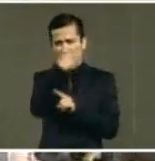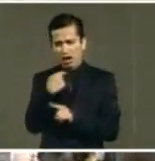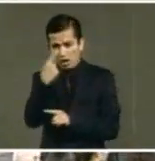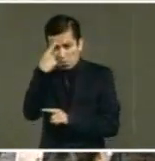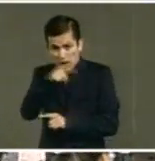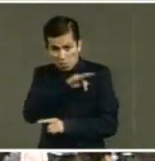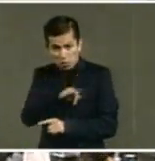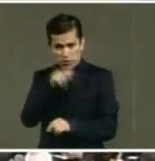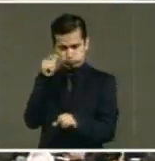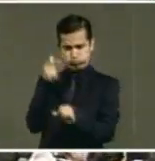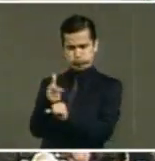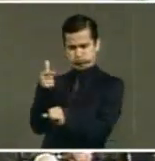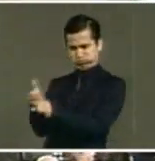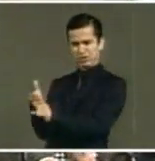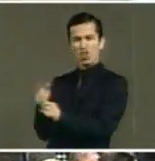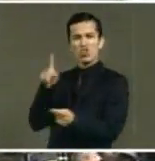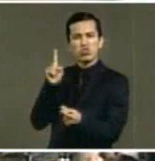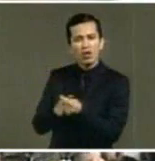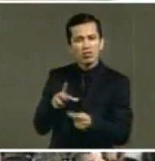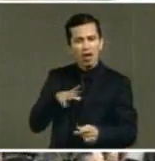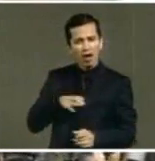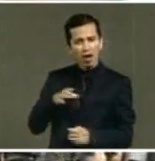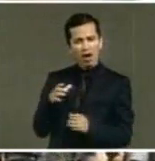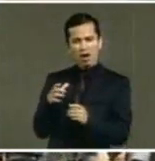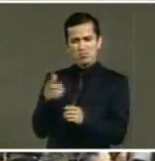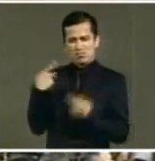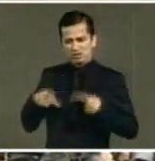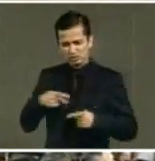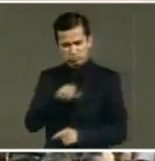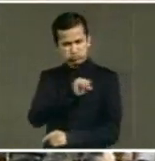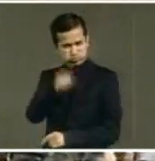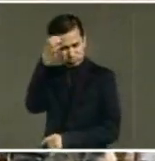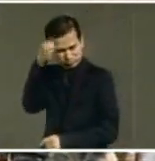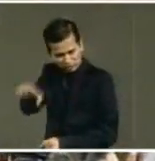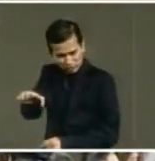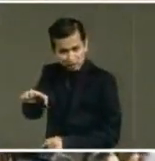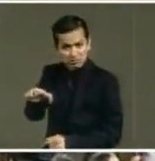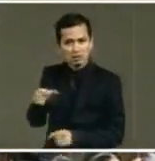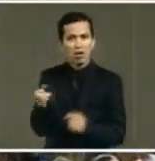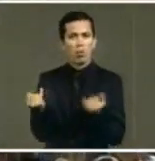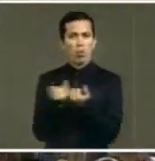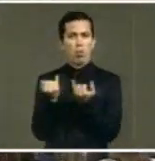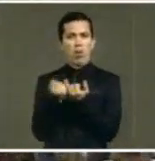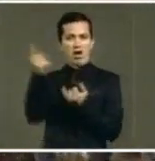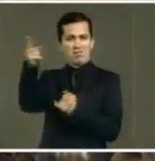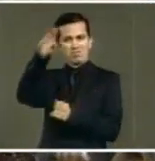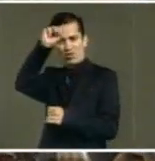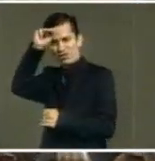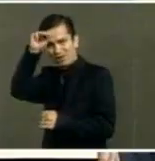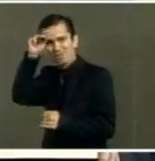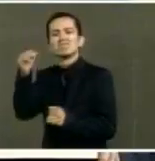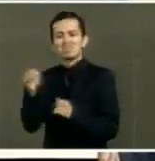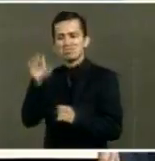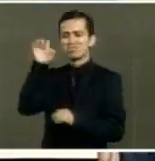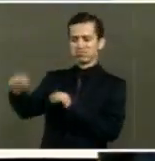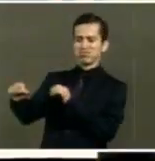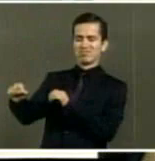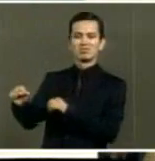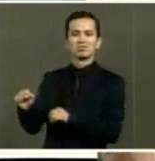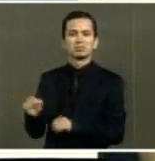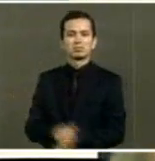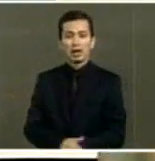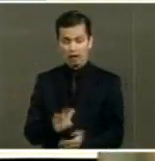permitido encontrar a los delincuentes en muchos casos, precisamente también en el caso del Casino de Monterrey. Estamos